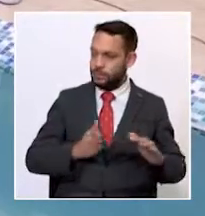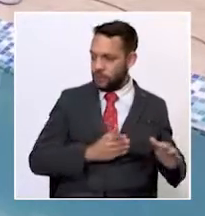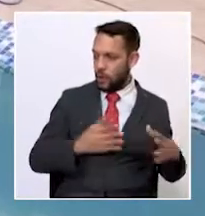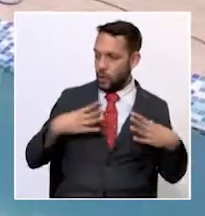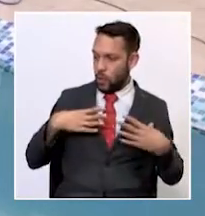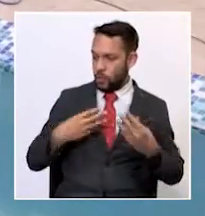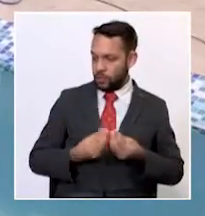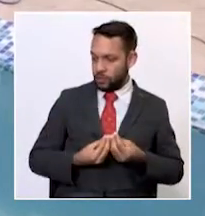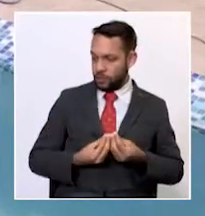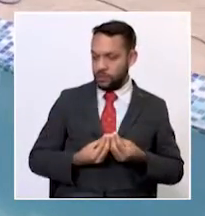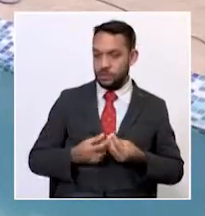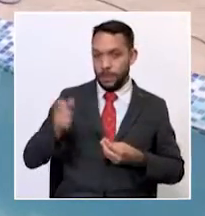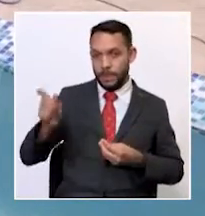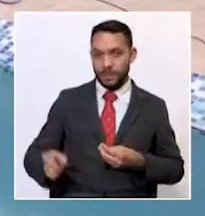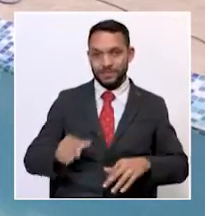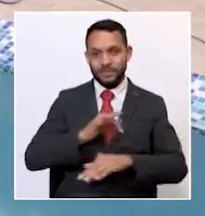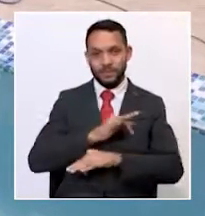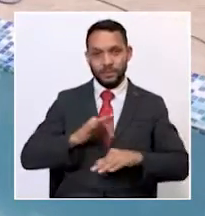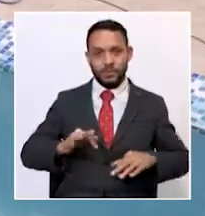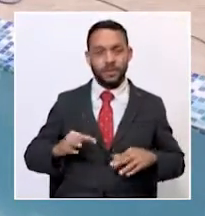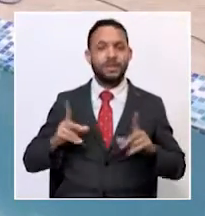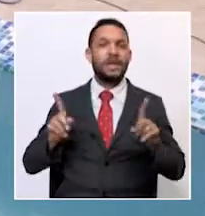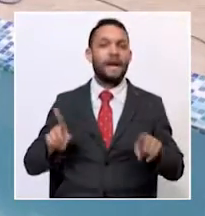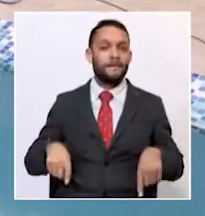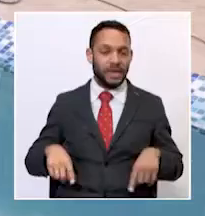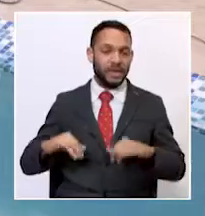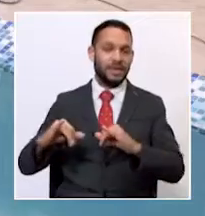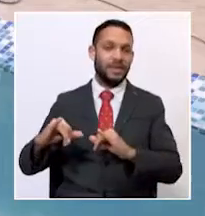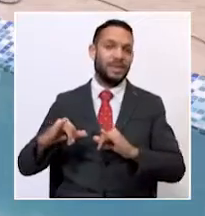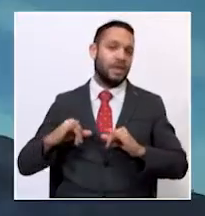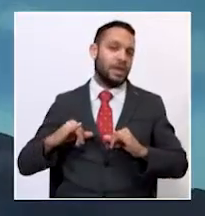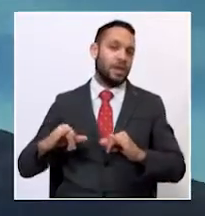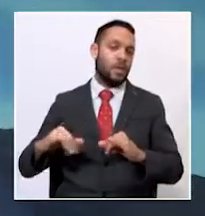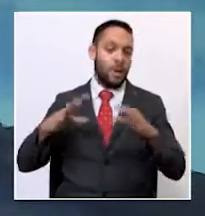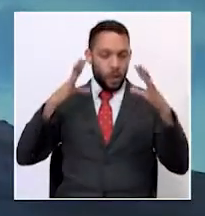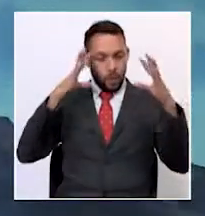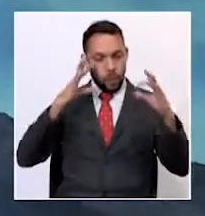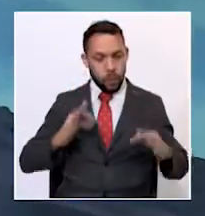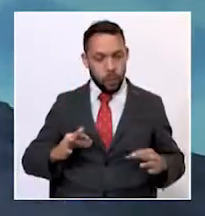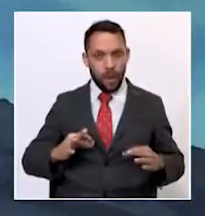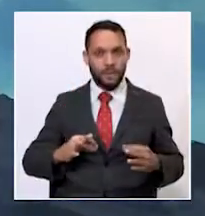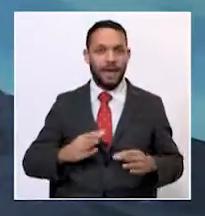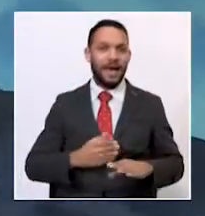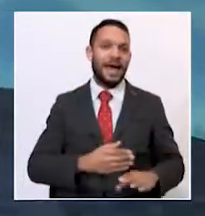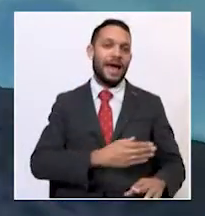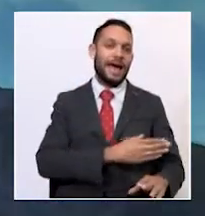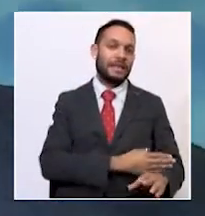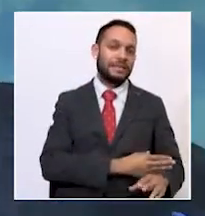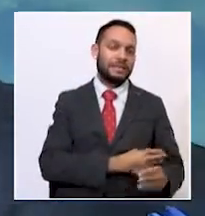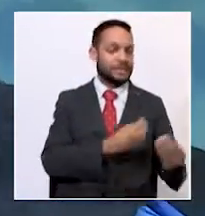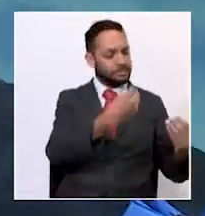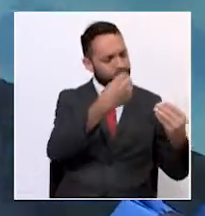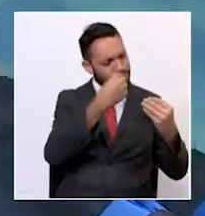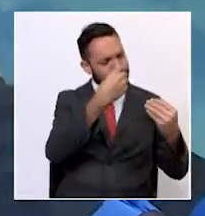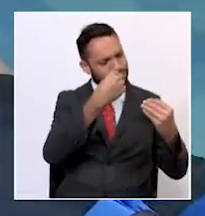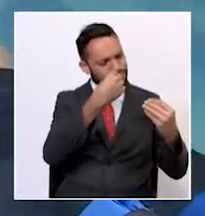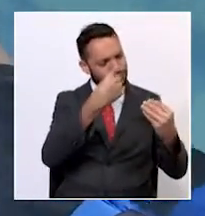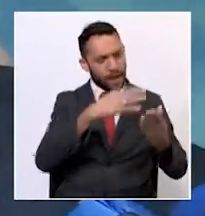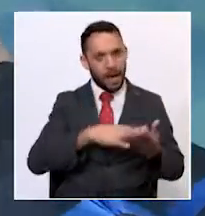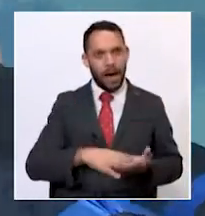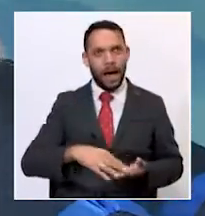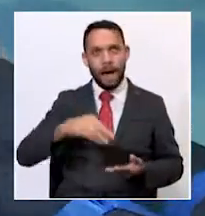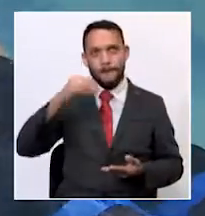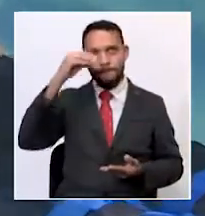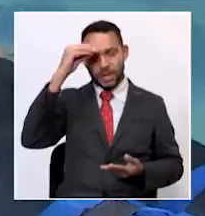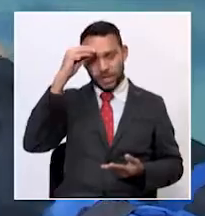que maneja el terapeuta es una postura relajada, obviamente es una postura aprendida, en la que es esta postura en la que yo tengo